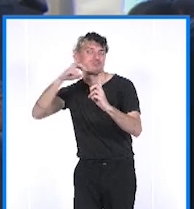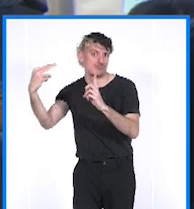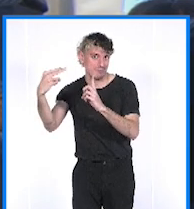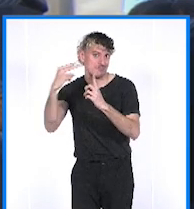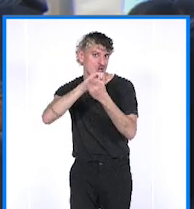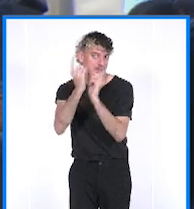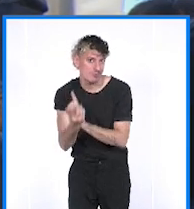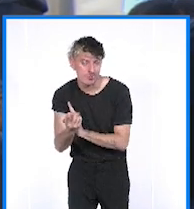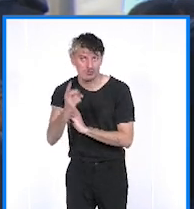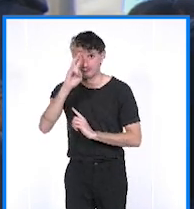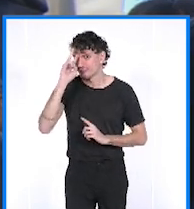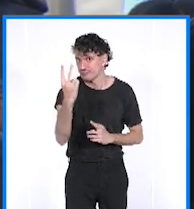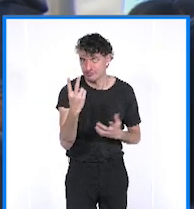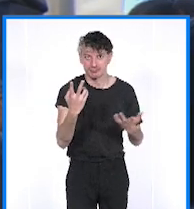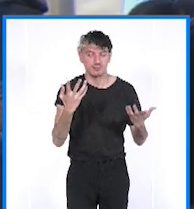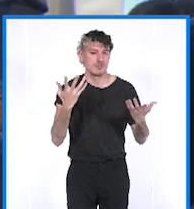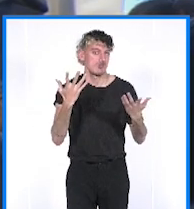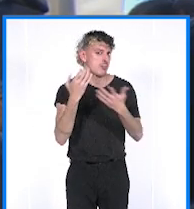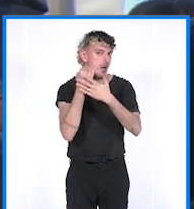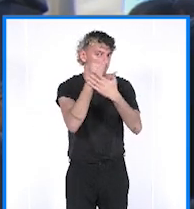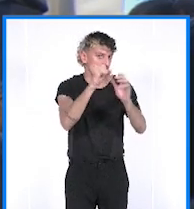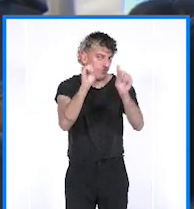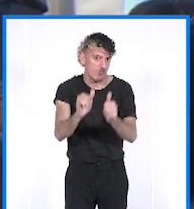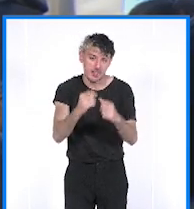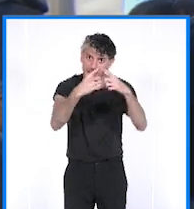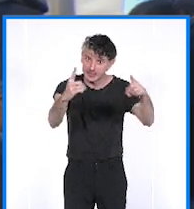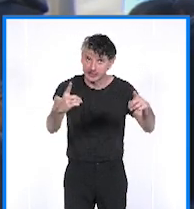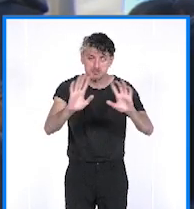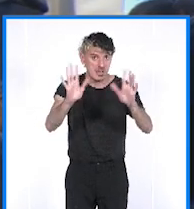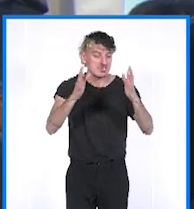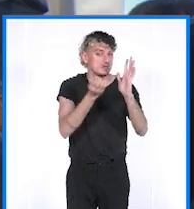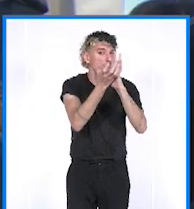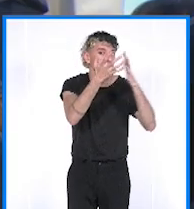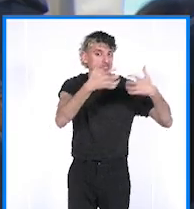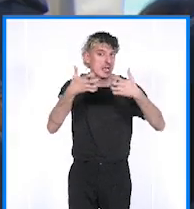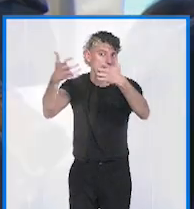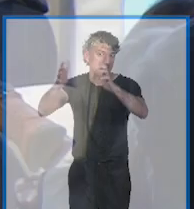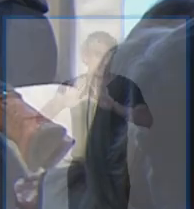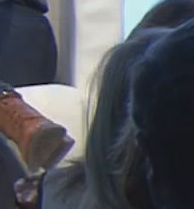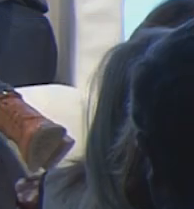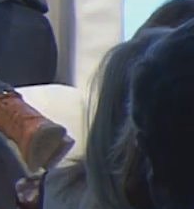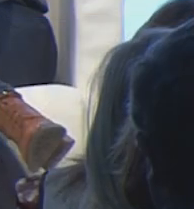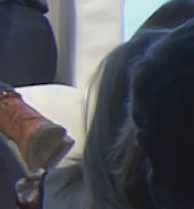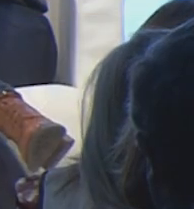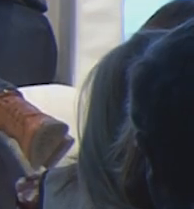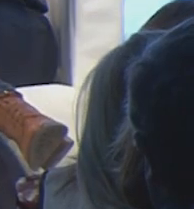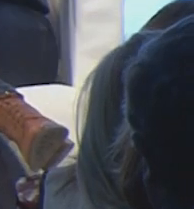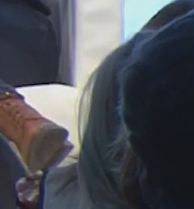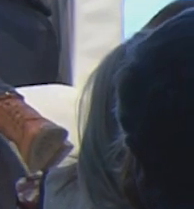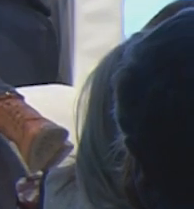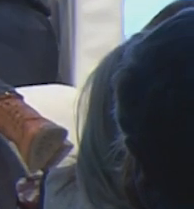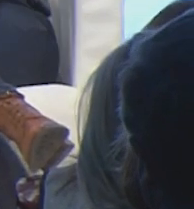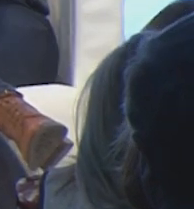de prestar apoyo ese sería un poco el el mensaje muy bien pues muchísimas gracias eh iciar qué qué